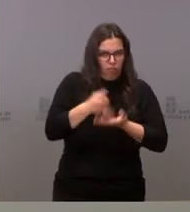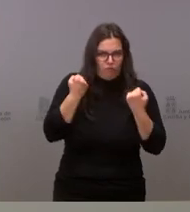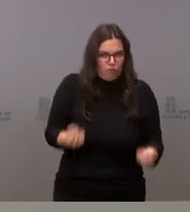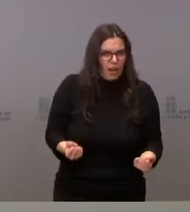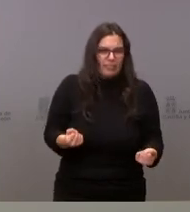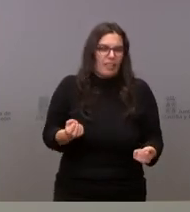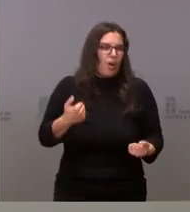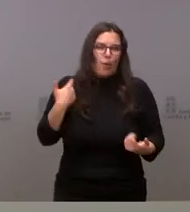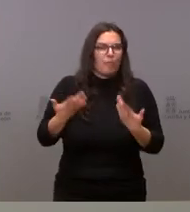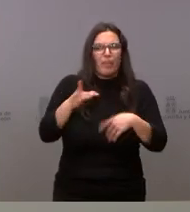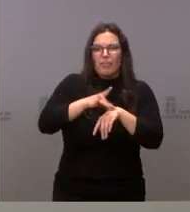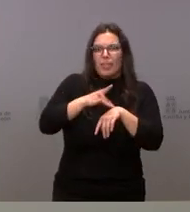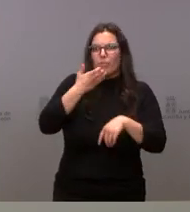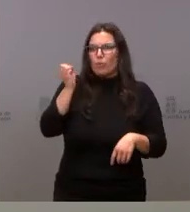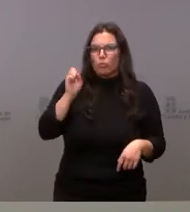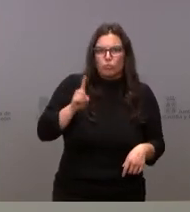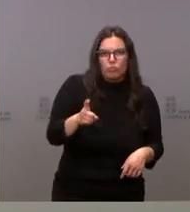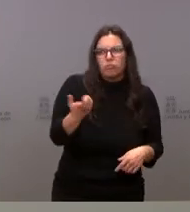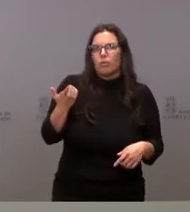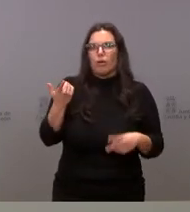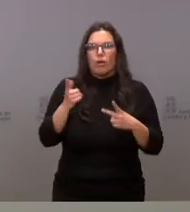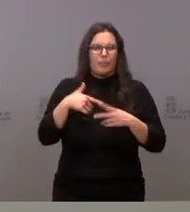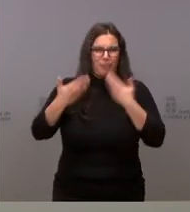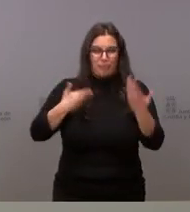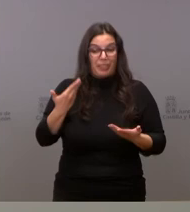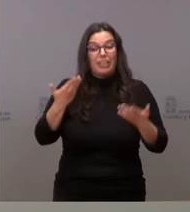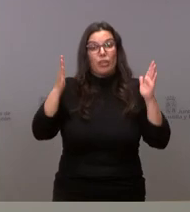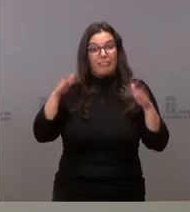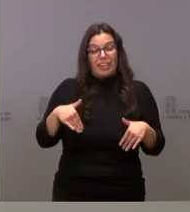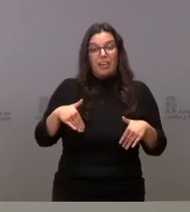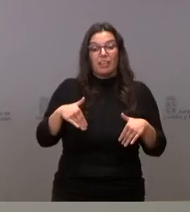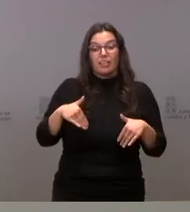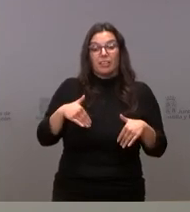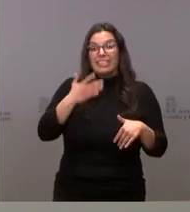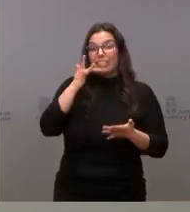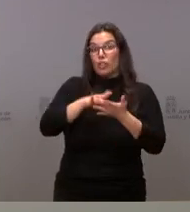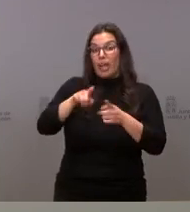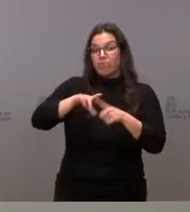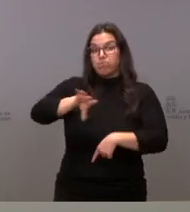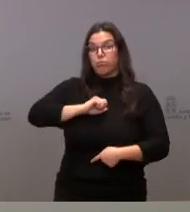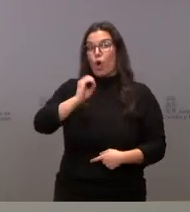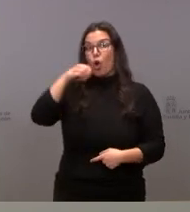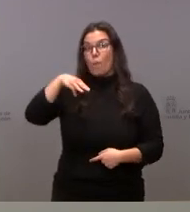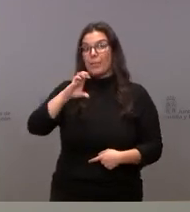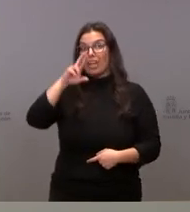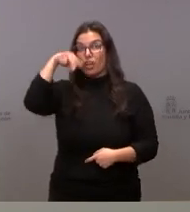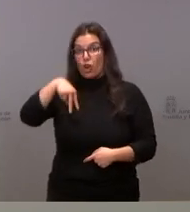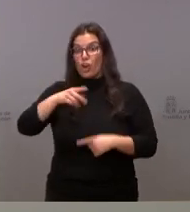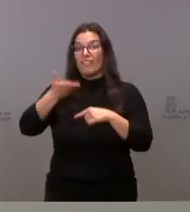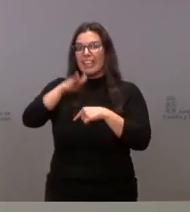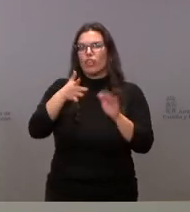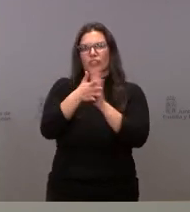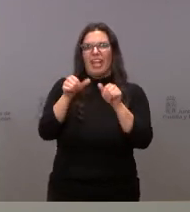inmunosupresión como pueden ser tumores insuficiencias renales etcétera decir generalmente suele coincidir en ese tipo de personas y también